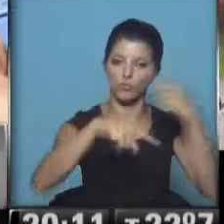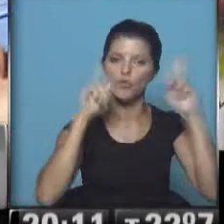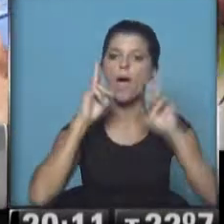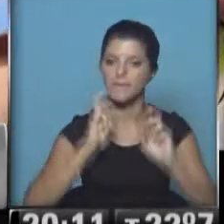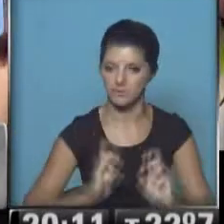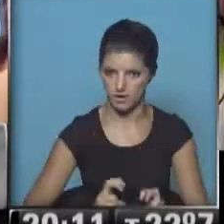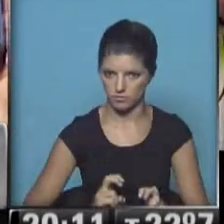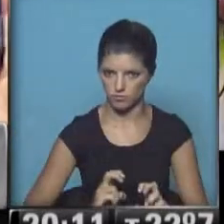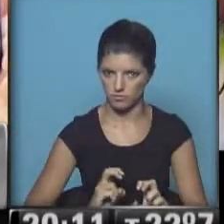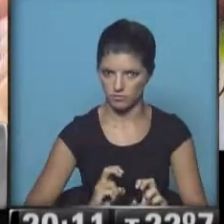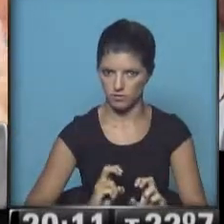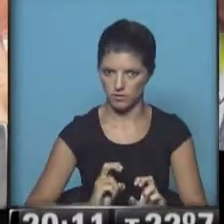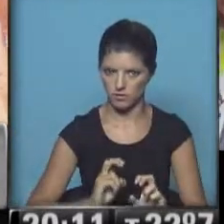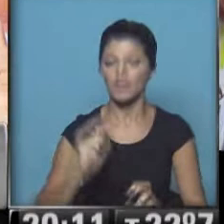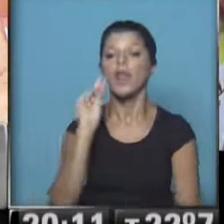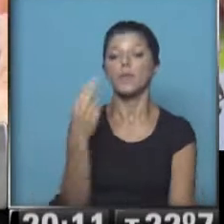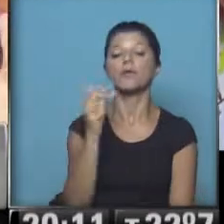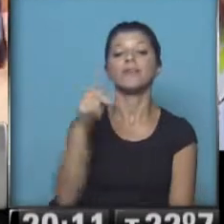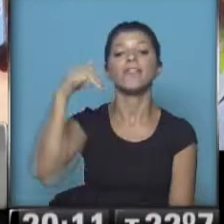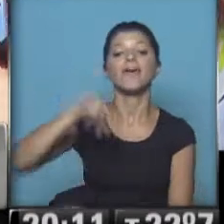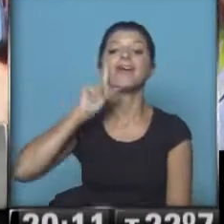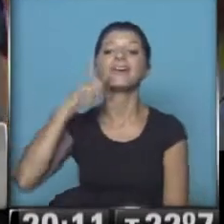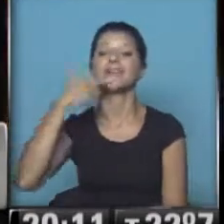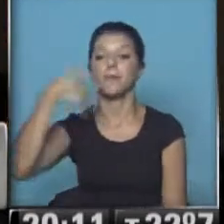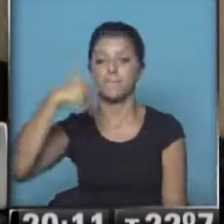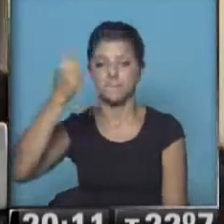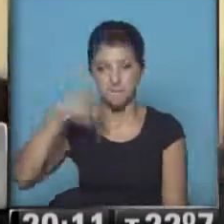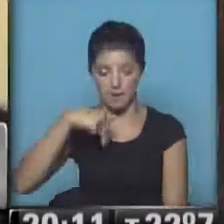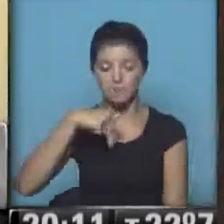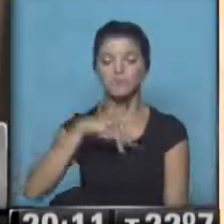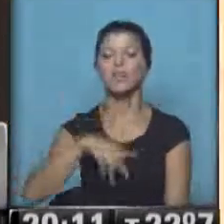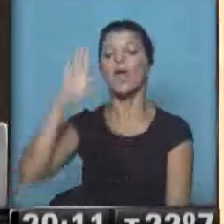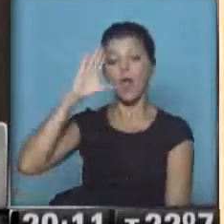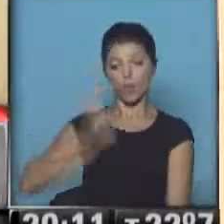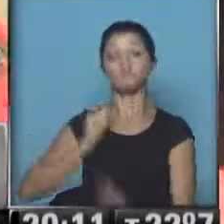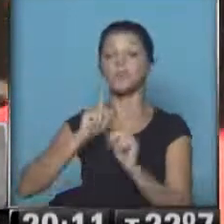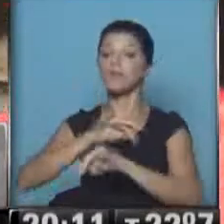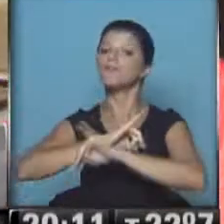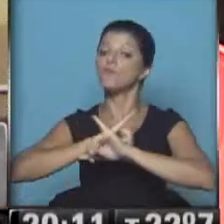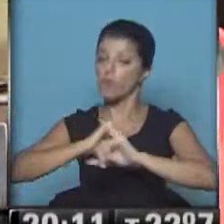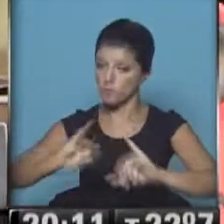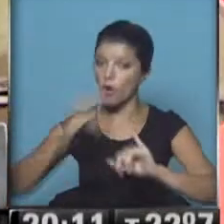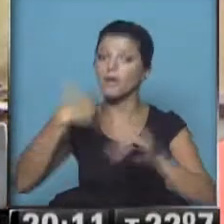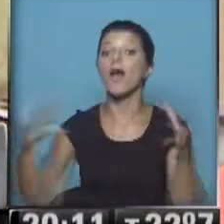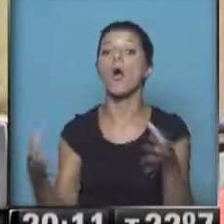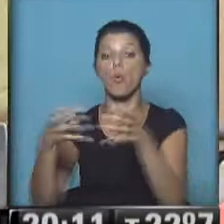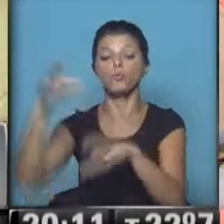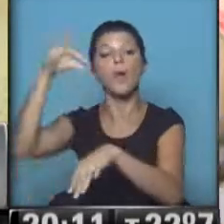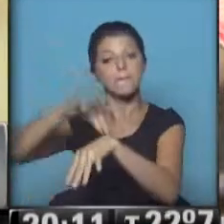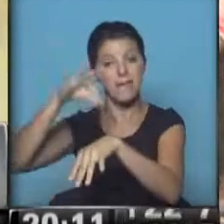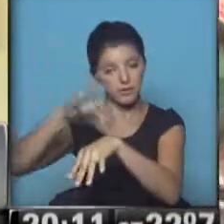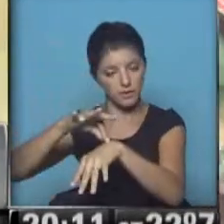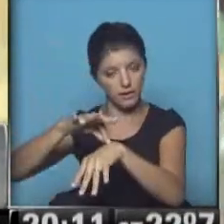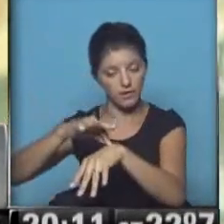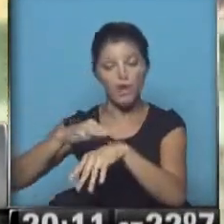por la muerte del ex titular de la unidad fiscal AMIA. La jueza Palmaghini también confirmó la realización de la junta médica para analizar